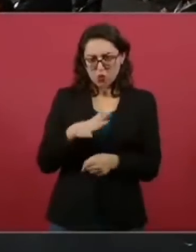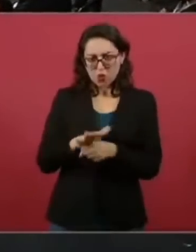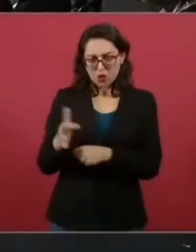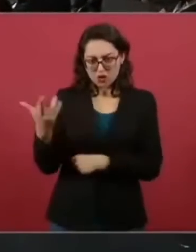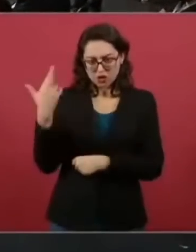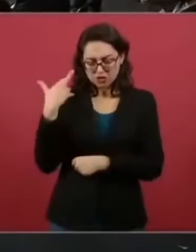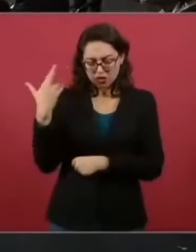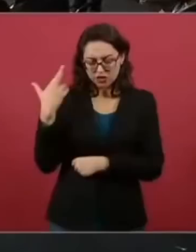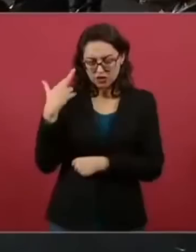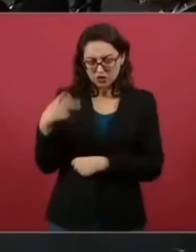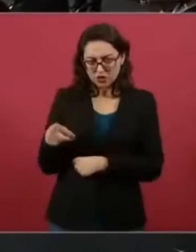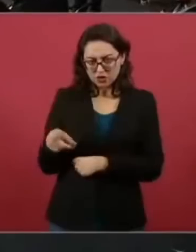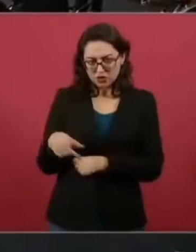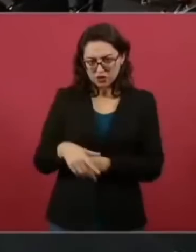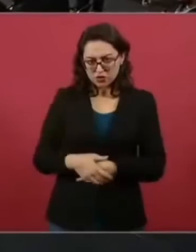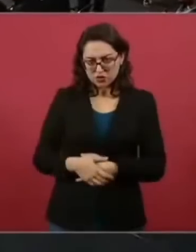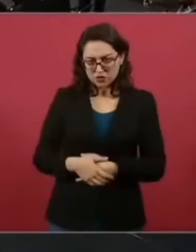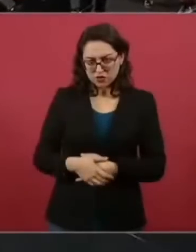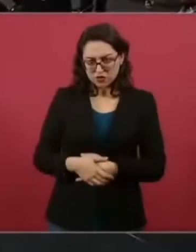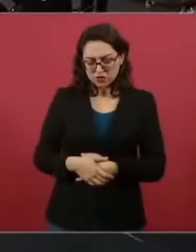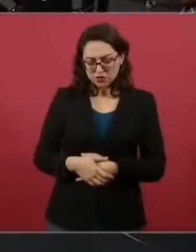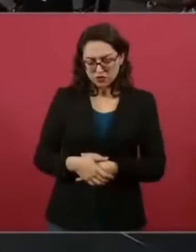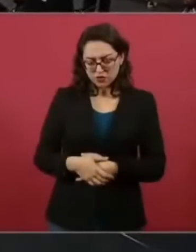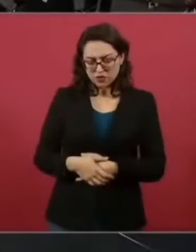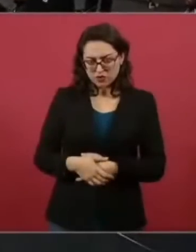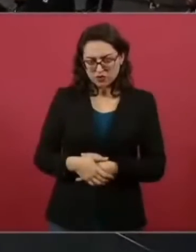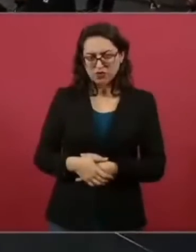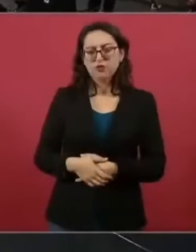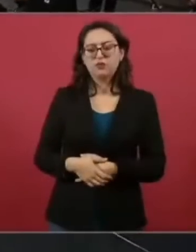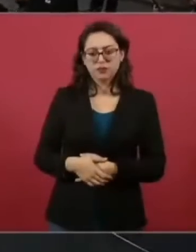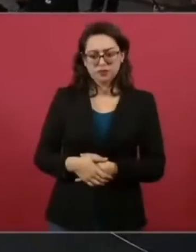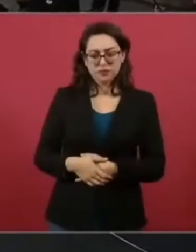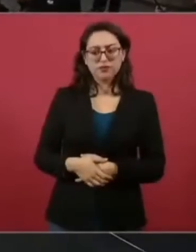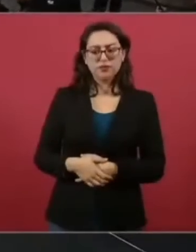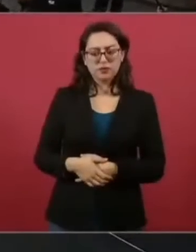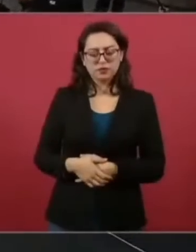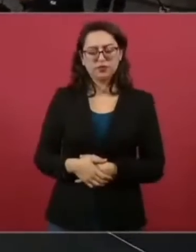radio? NRM Comunicación.